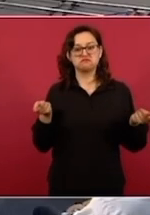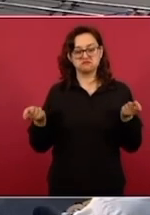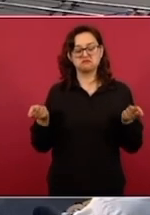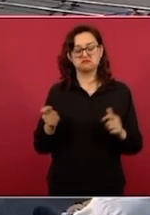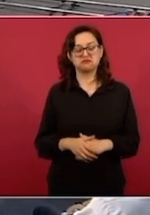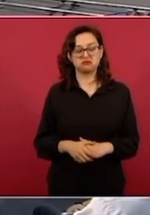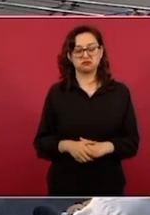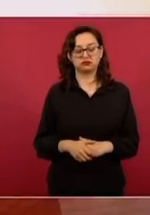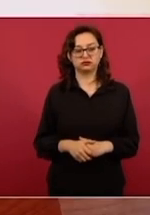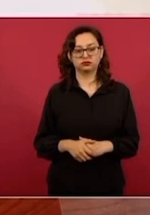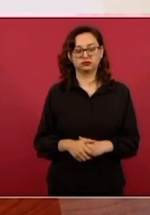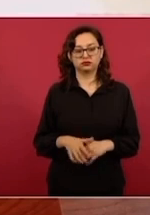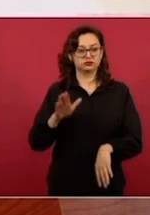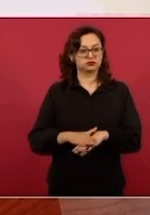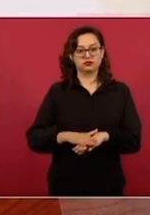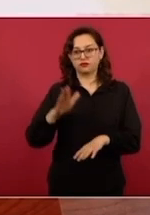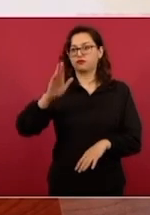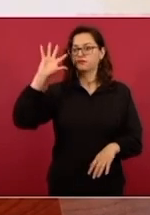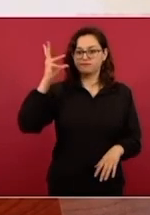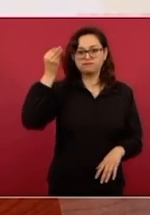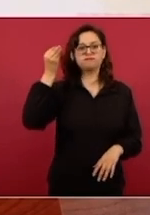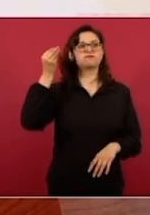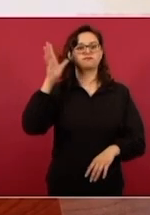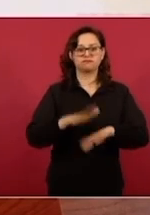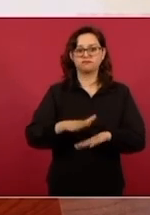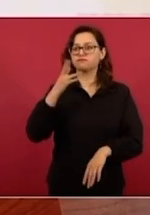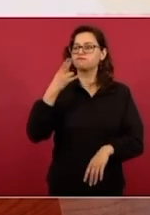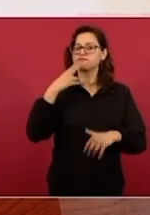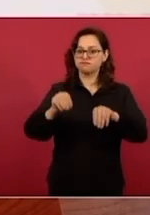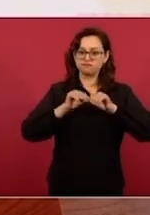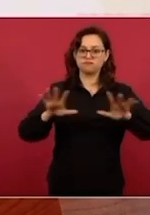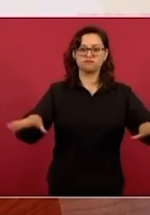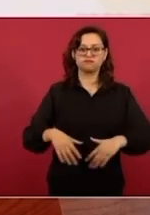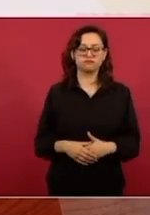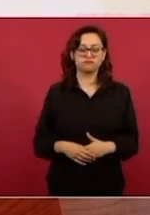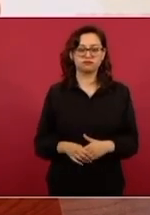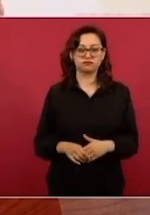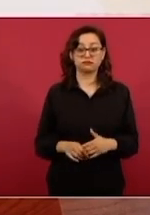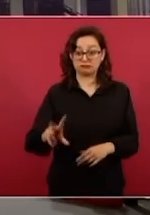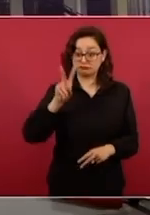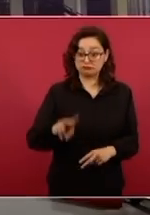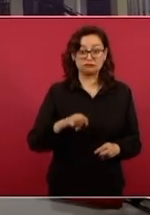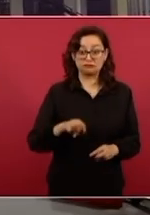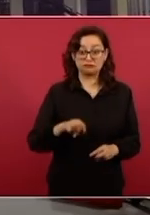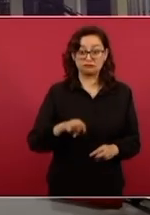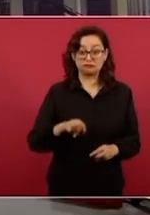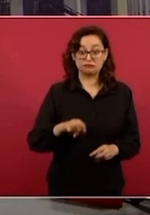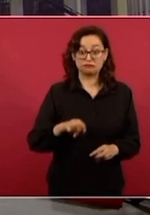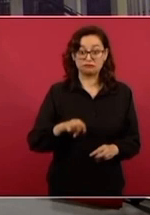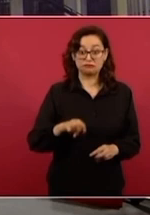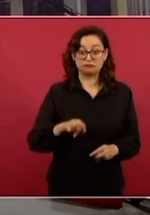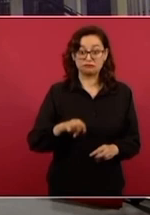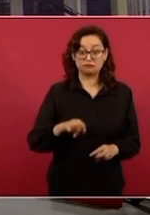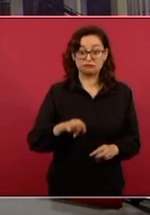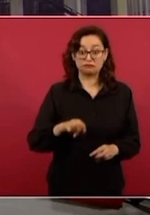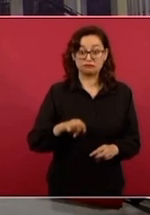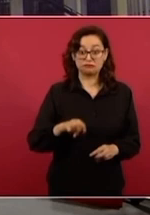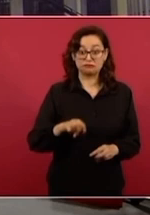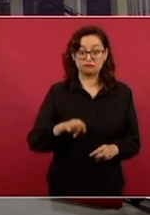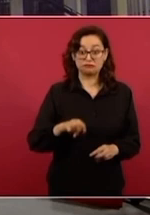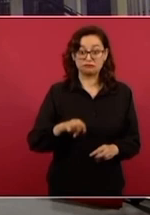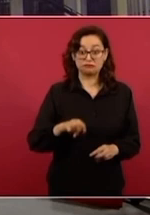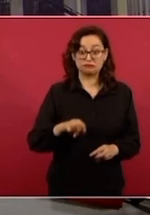de mayor tecnología y de mayor uso en el mundo en el mundo